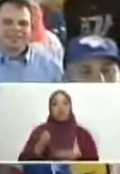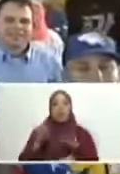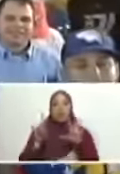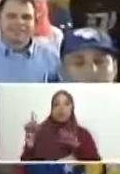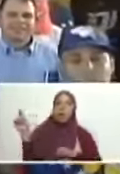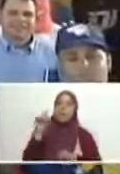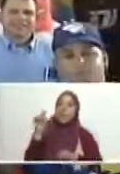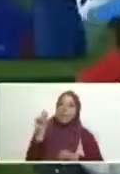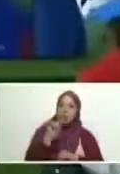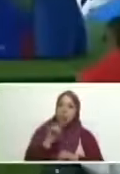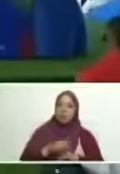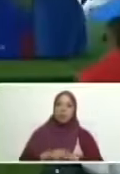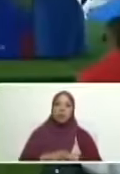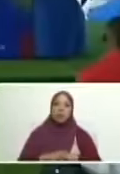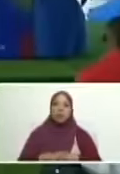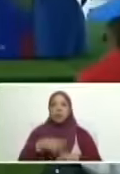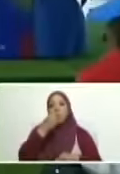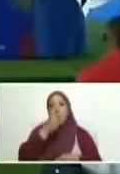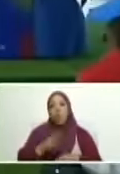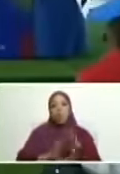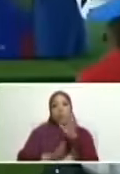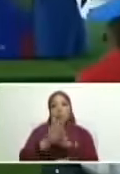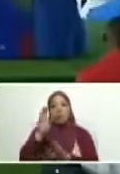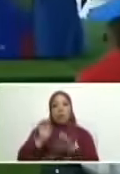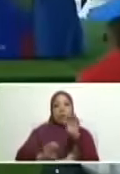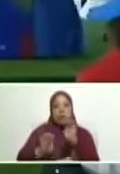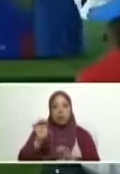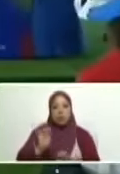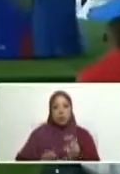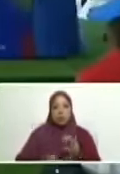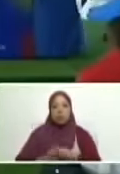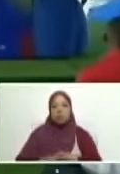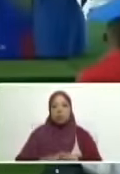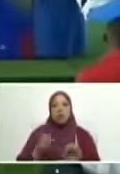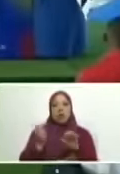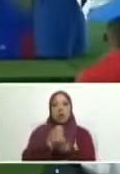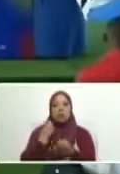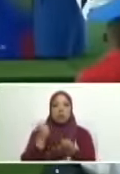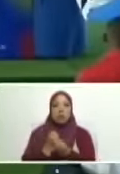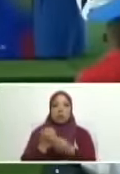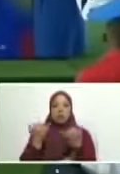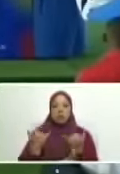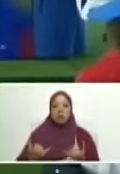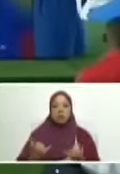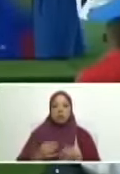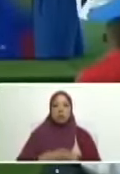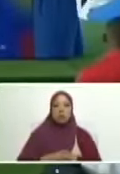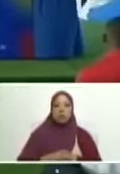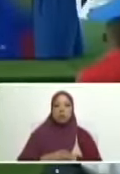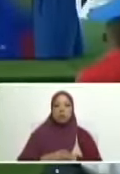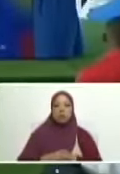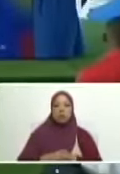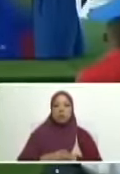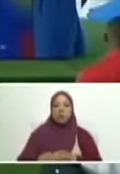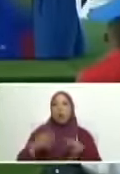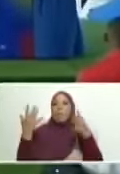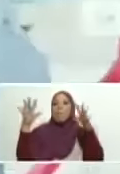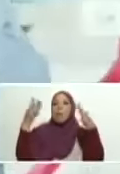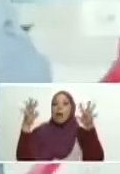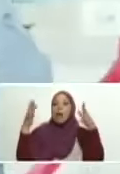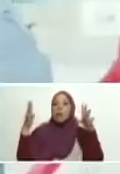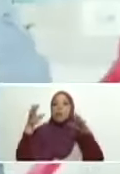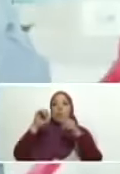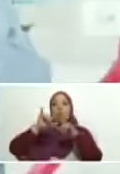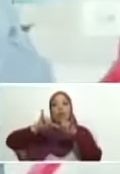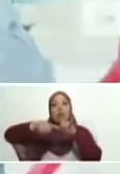6 meses, con buena supervisión, buen trabajo, Pido un aplauso para los